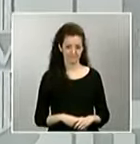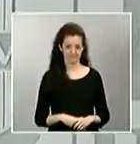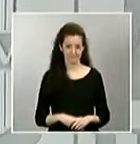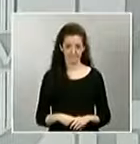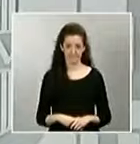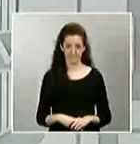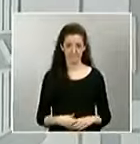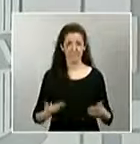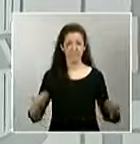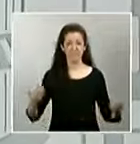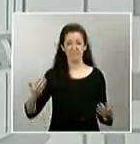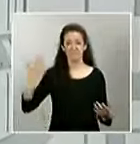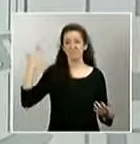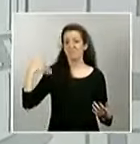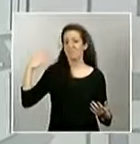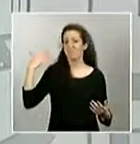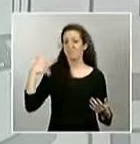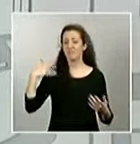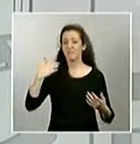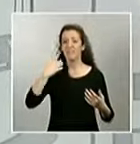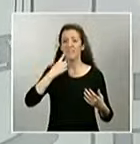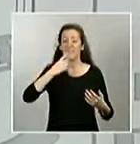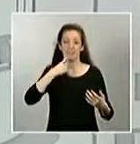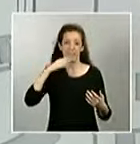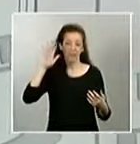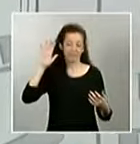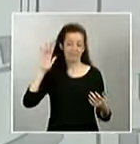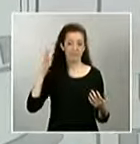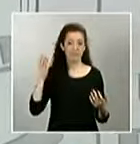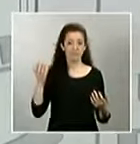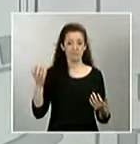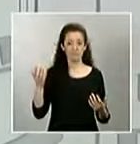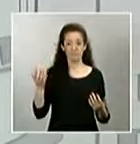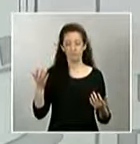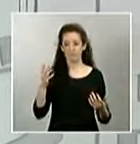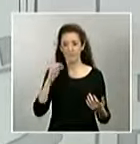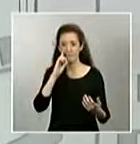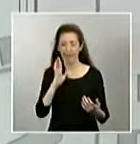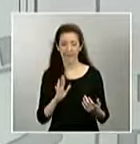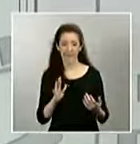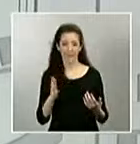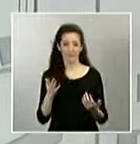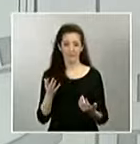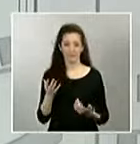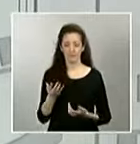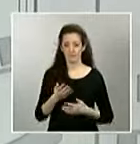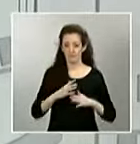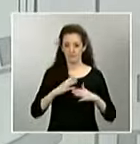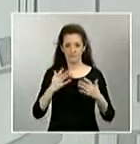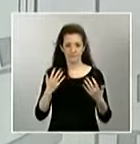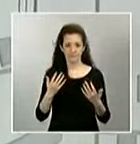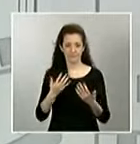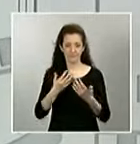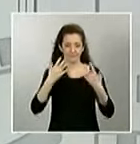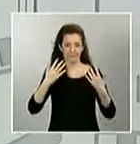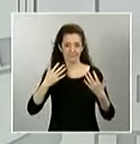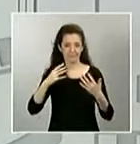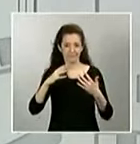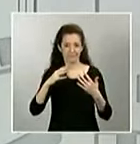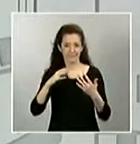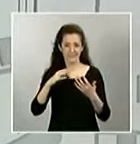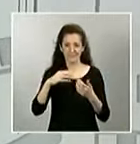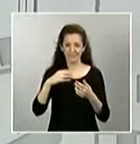hacían, que hablaban de colapsos y calificativos semejantes, he de decirles